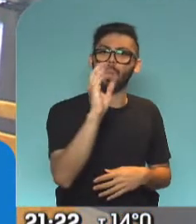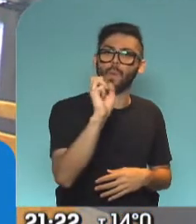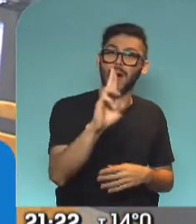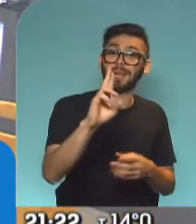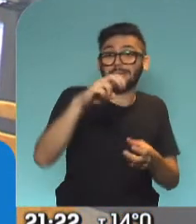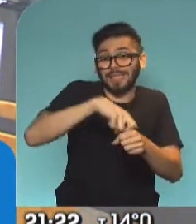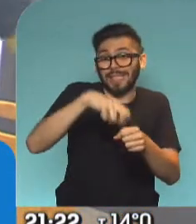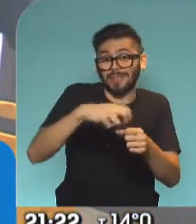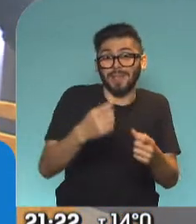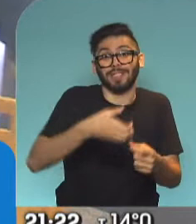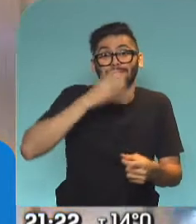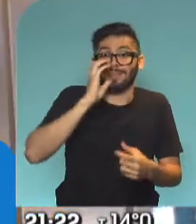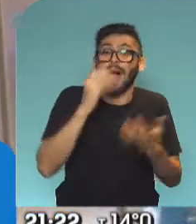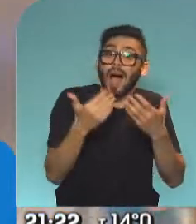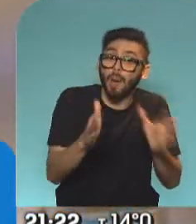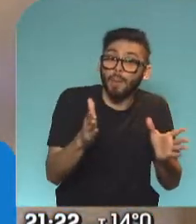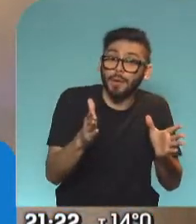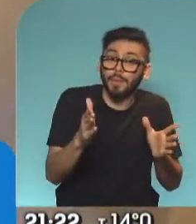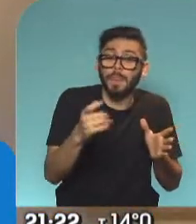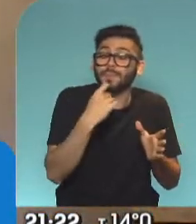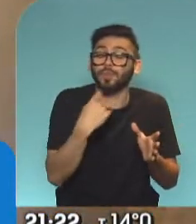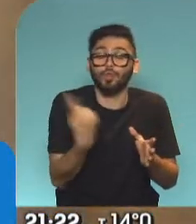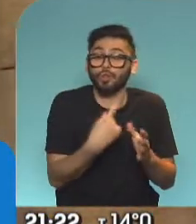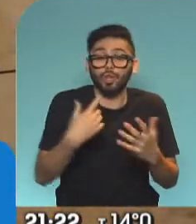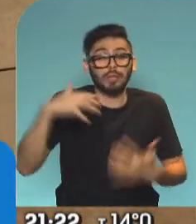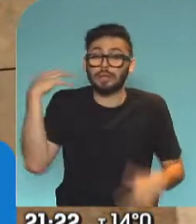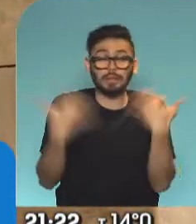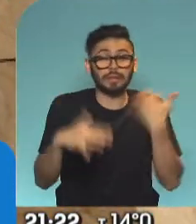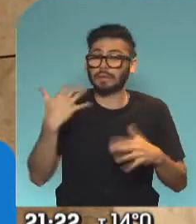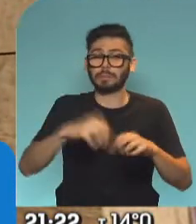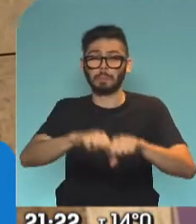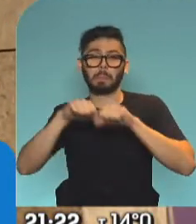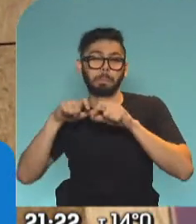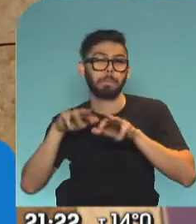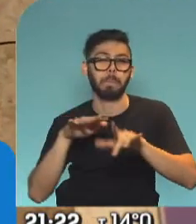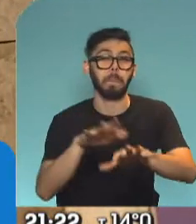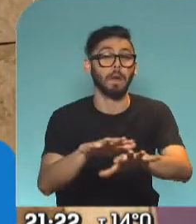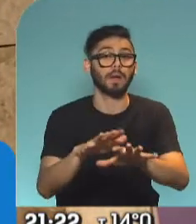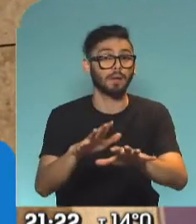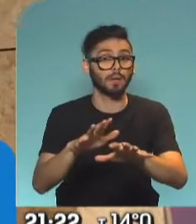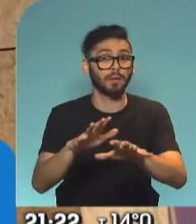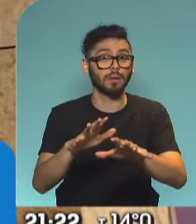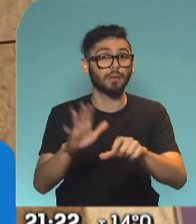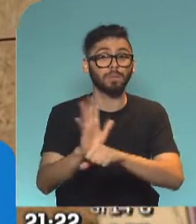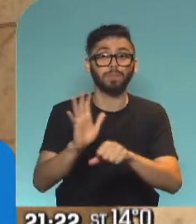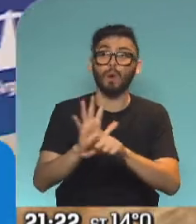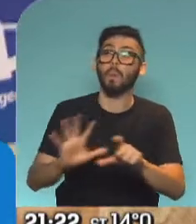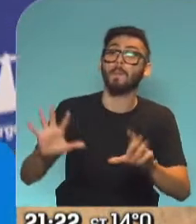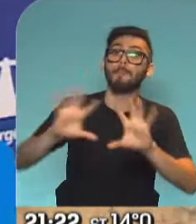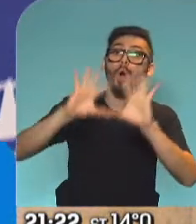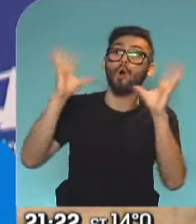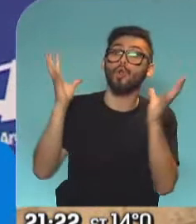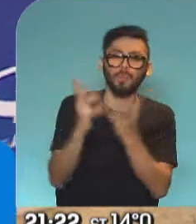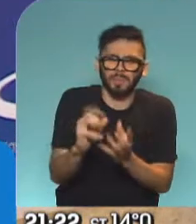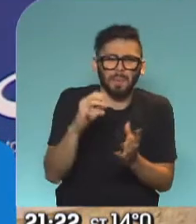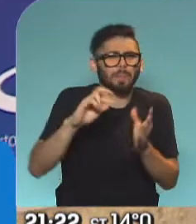cerveza, salimos corriendo como si no hubiera COVID, como si no entendiéramos qué es lo que está pasando en el mundo, porque no es un